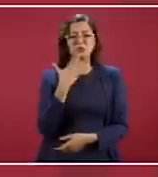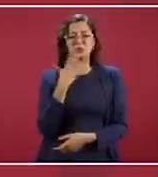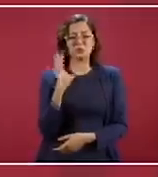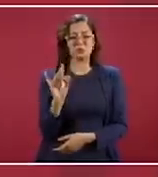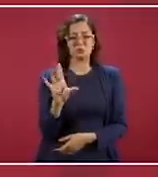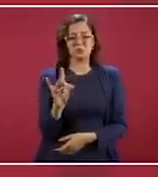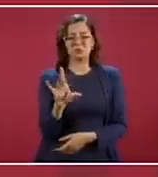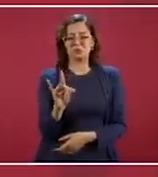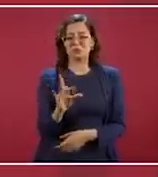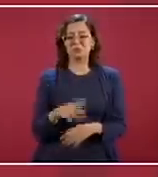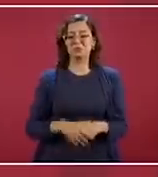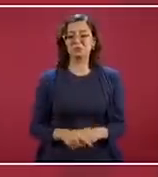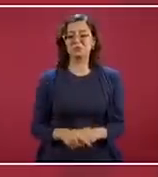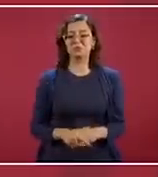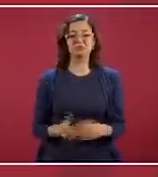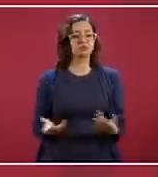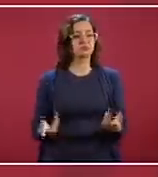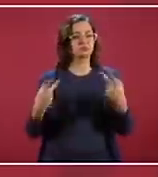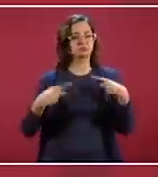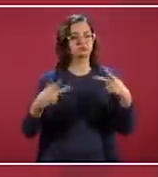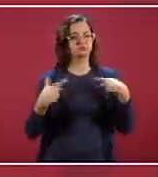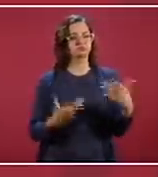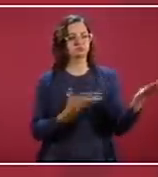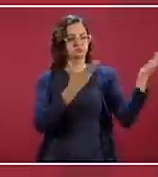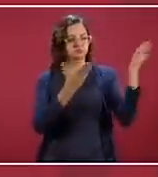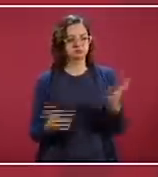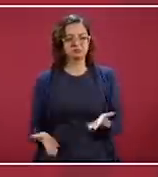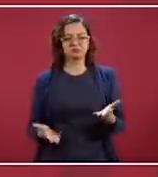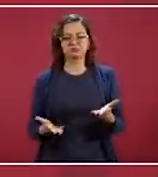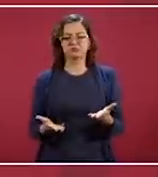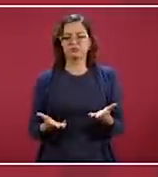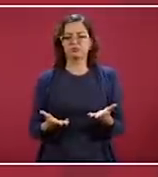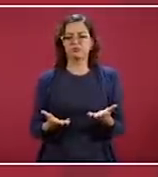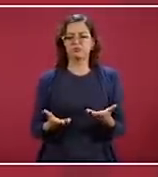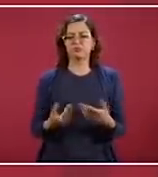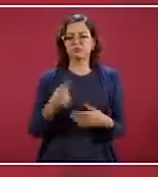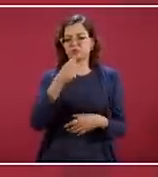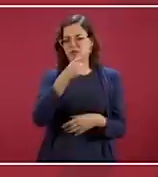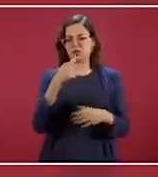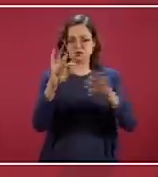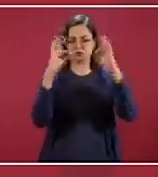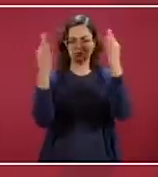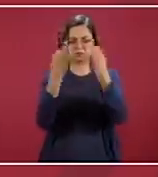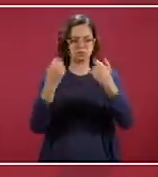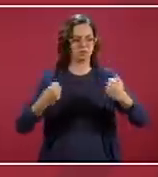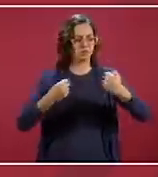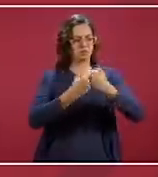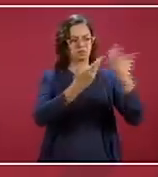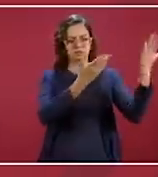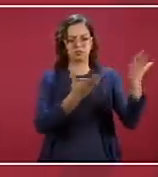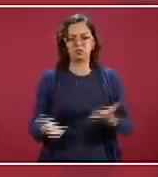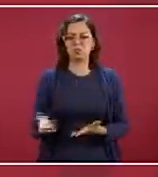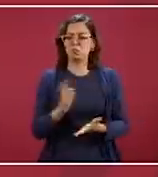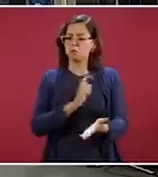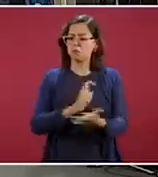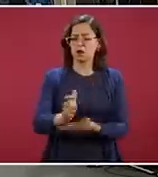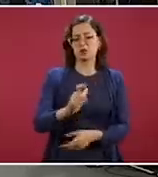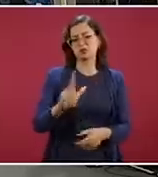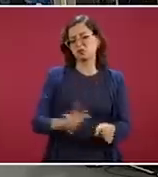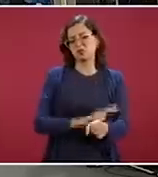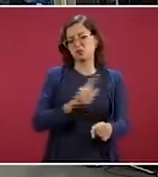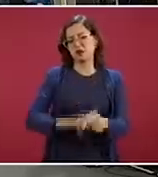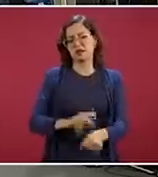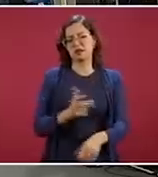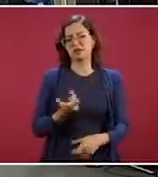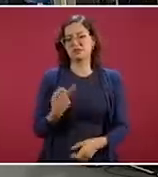los paisanos que entran por las garitas y las aduanas. Entonces, este es el pago que se hace, pero no se hace